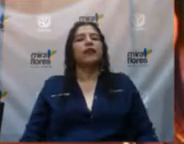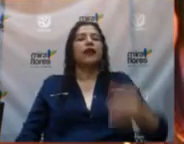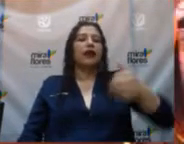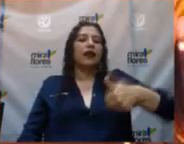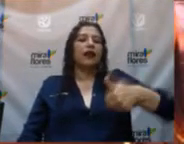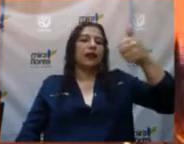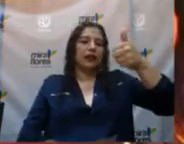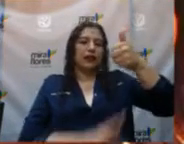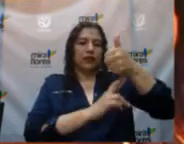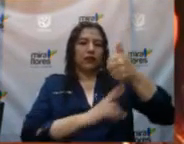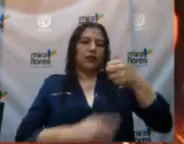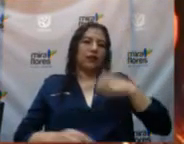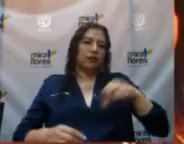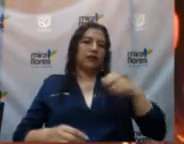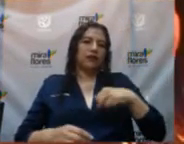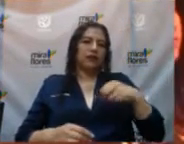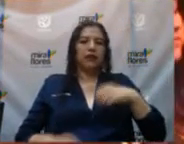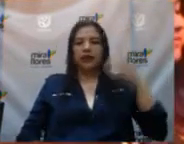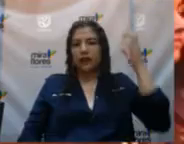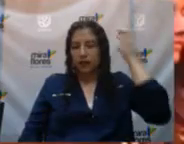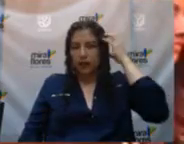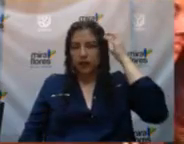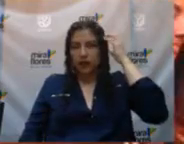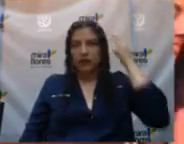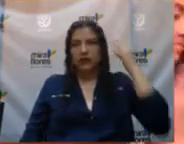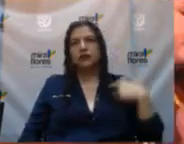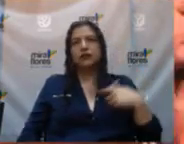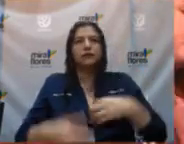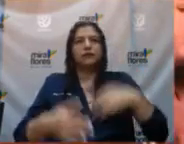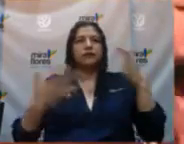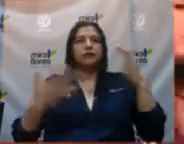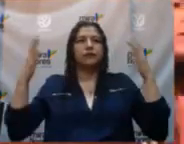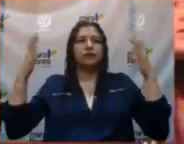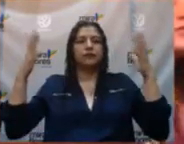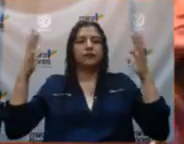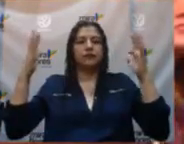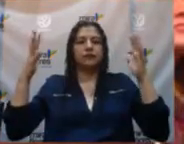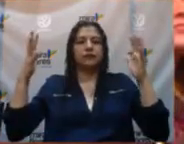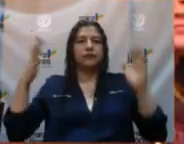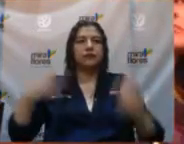regidora de la Municipalidad de Miraflores.